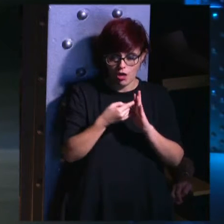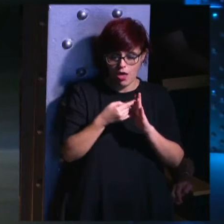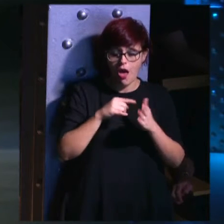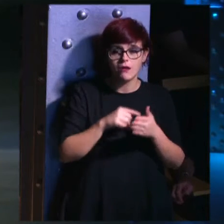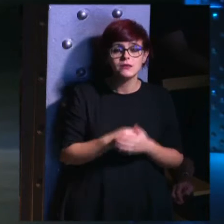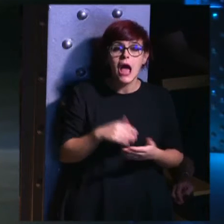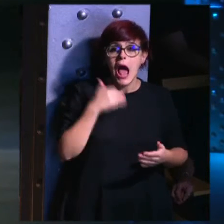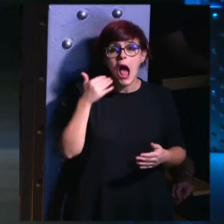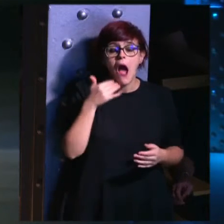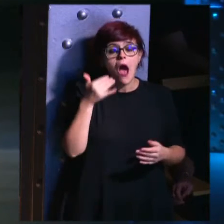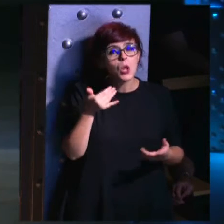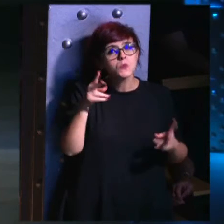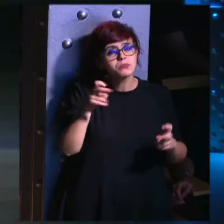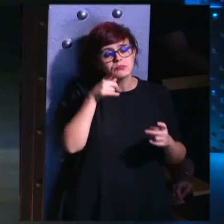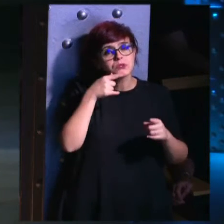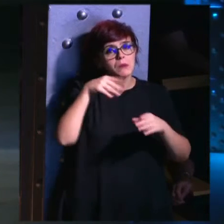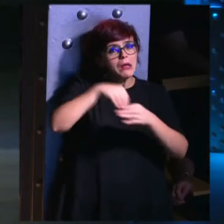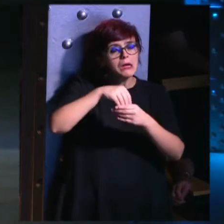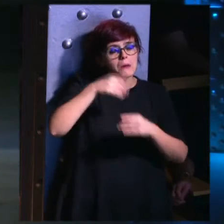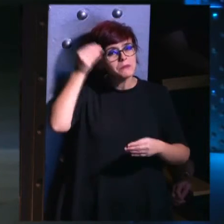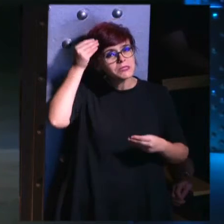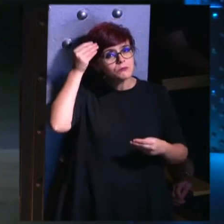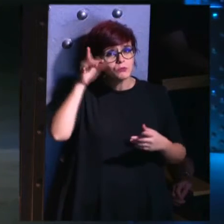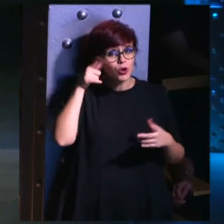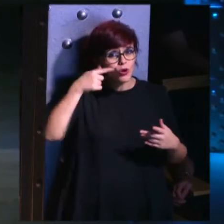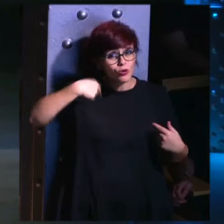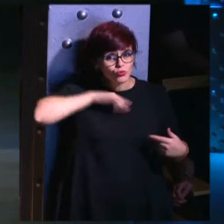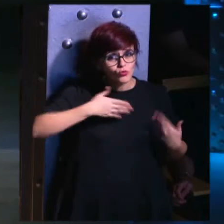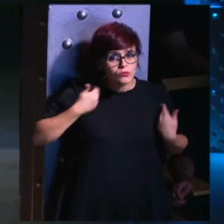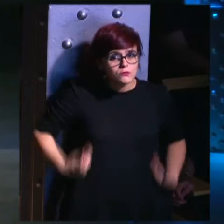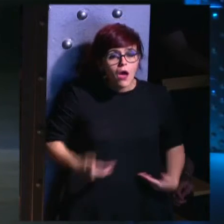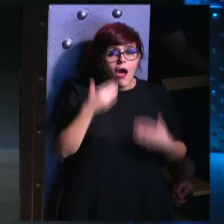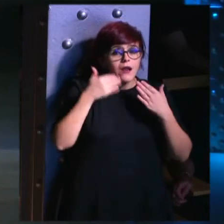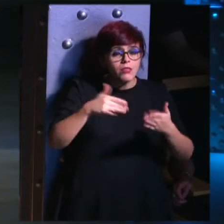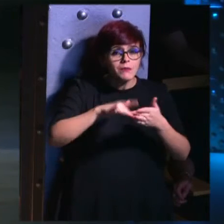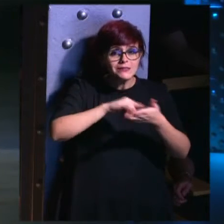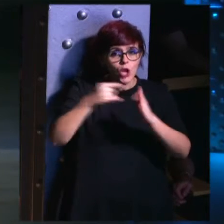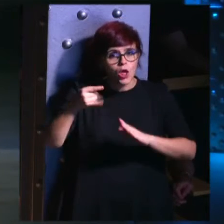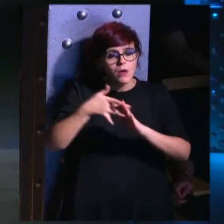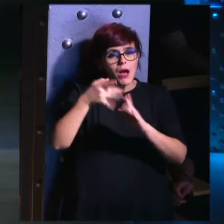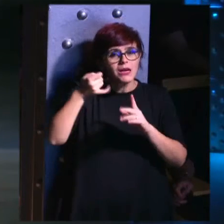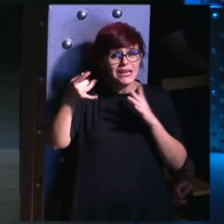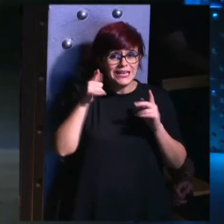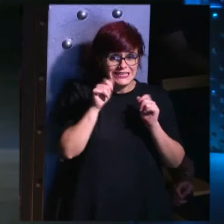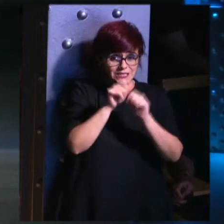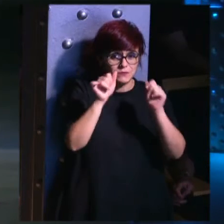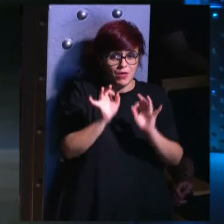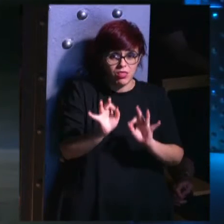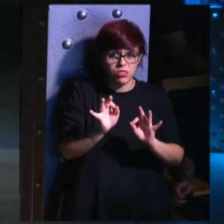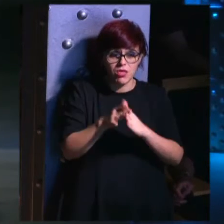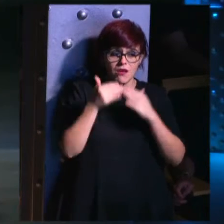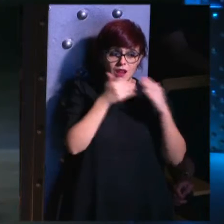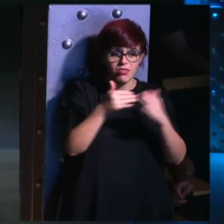cuenta, pero al final somos quienes somos por la tecnología. Nos hemos ido definiendo como especie gracias a la